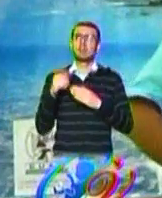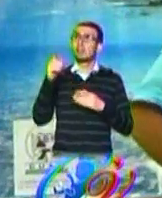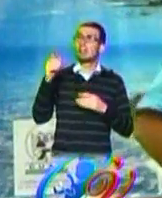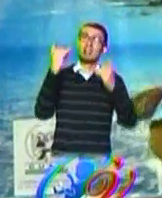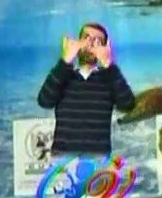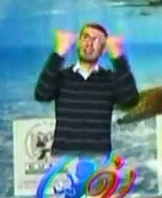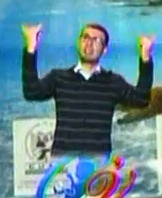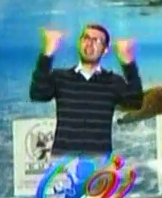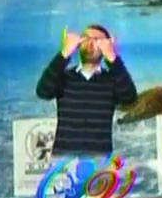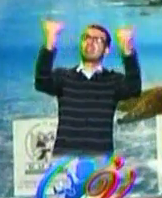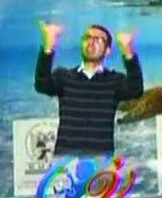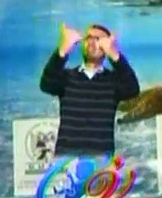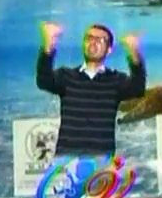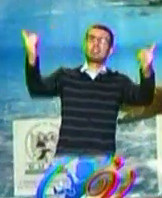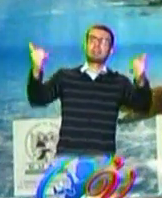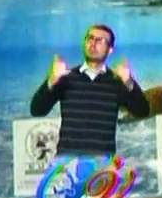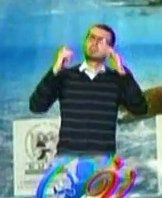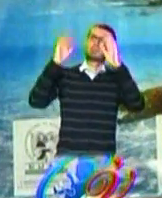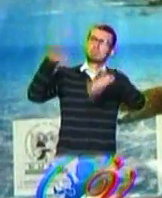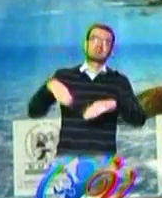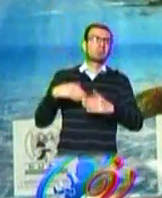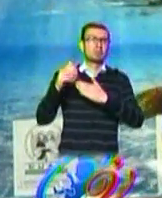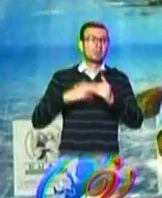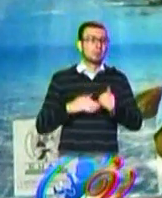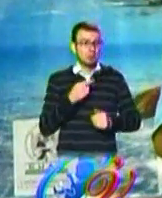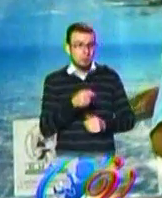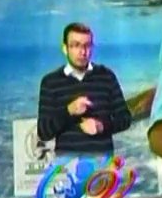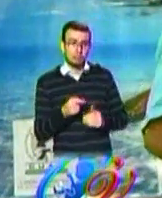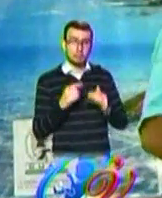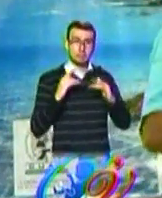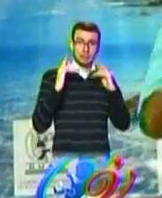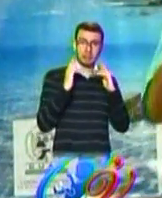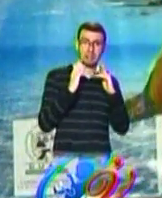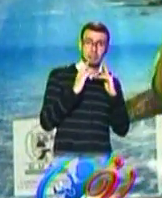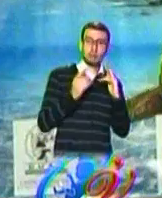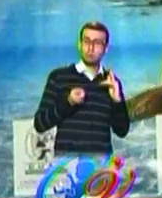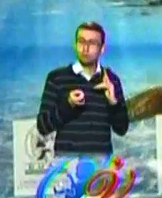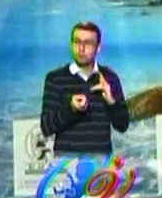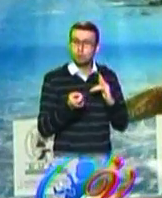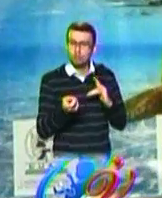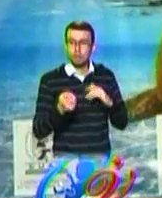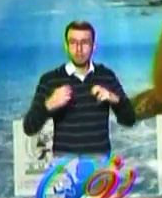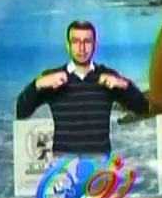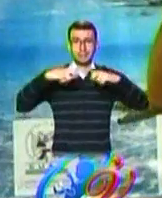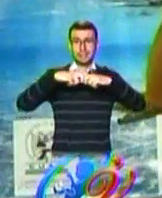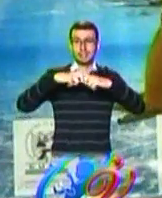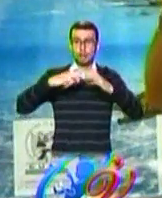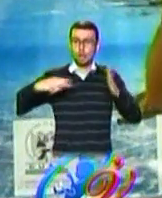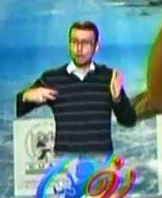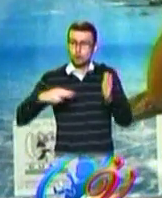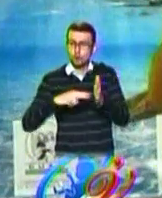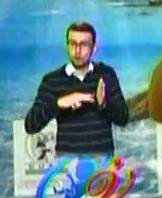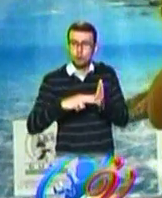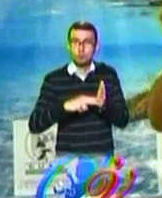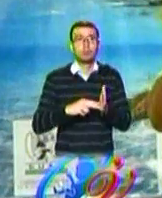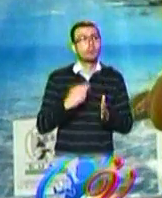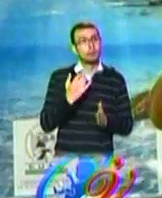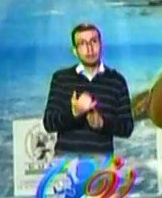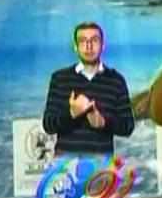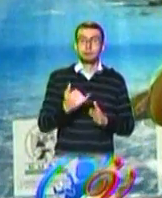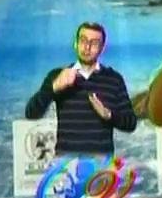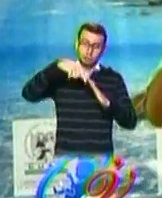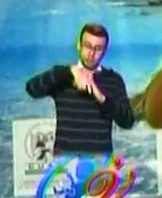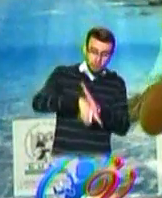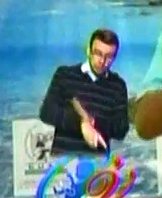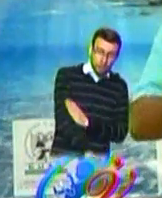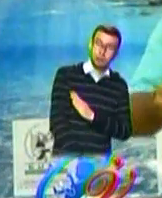eléctricas, hidráulicas, coloco la cama al lado de un switch que tiene una mala y una mala conexión con un mal polo a tierra,